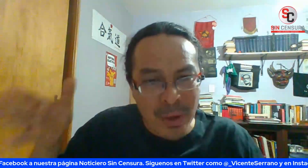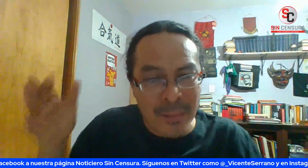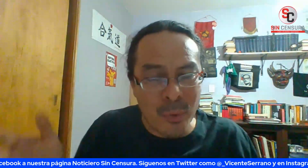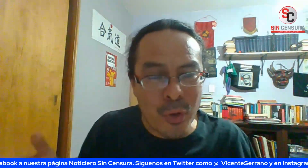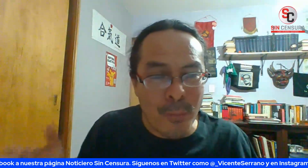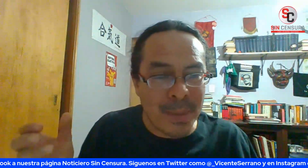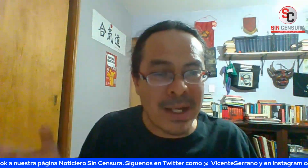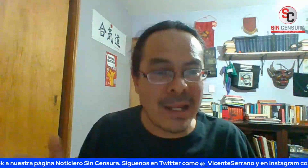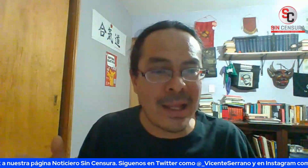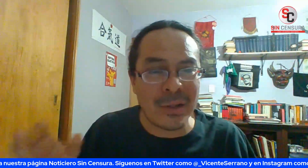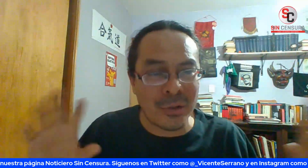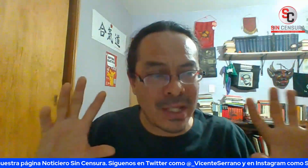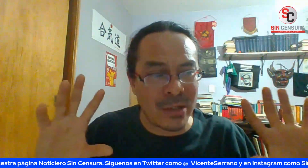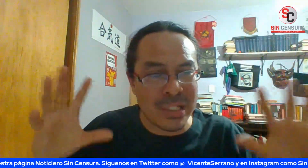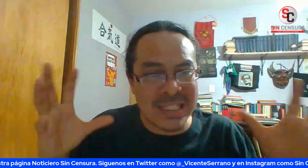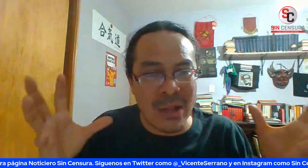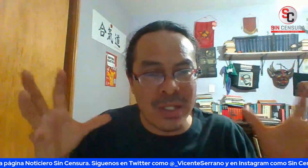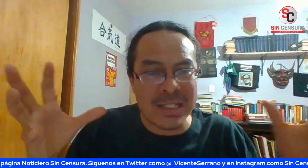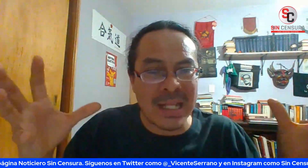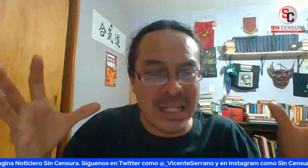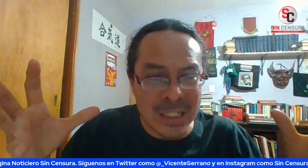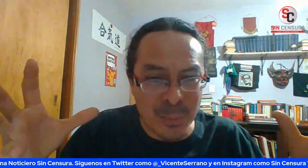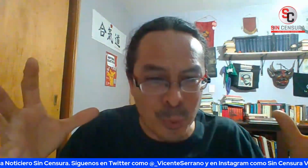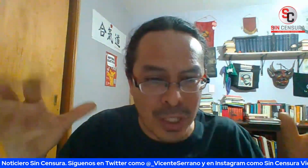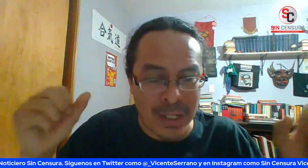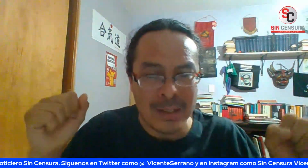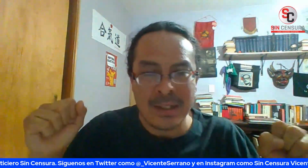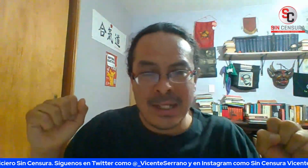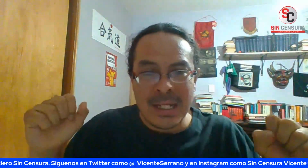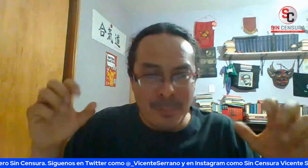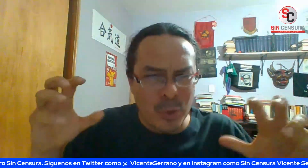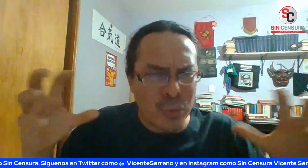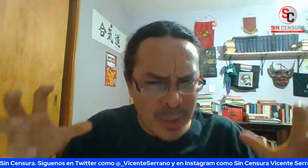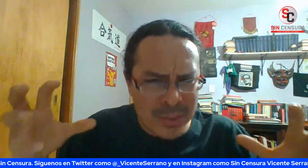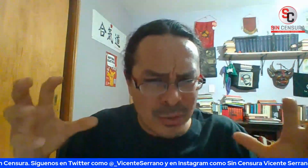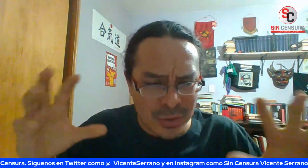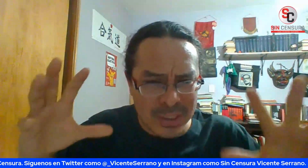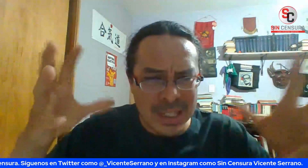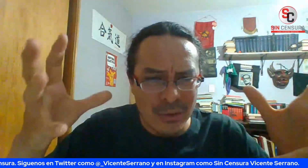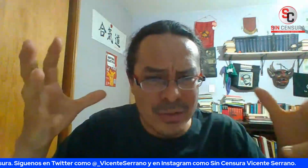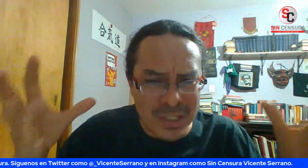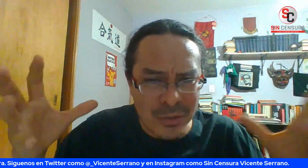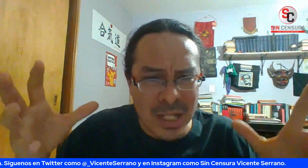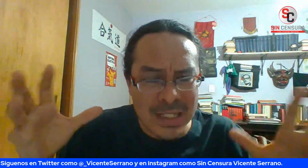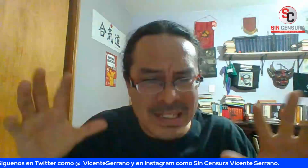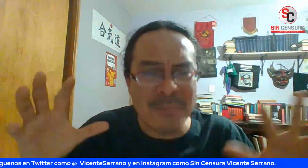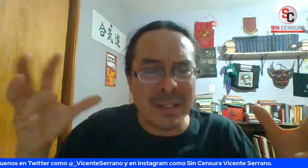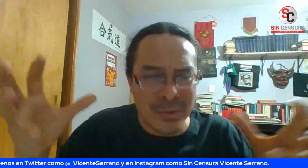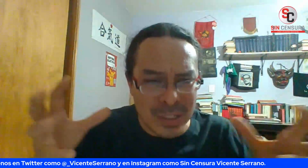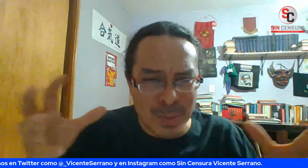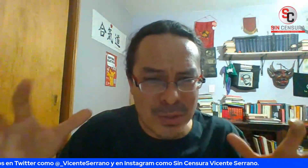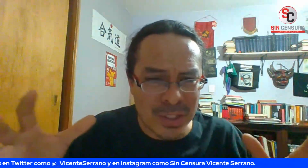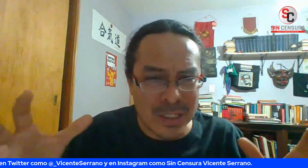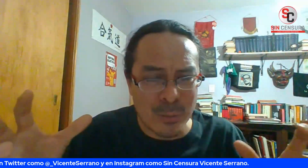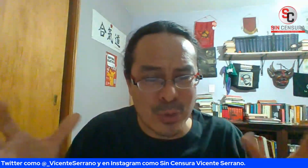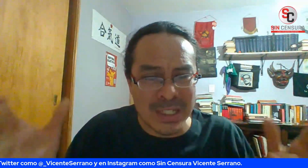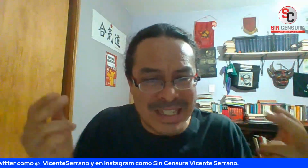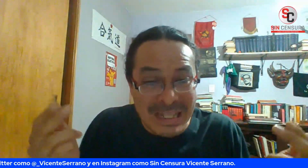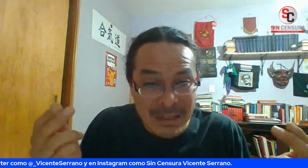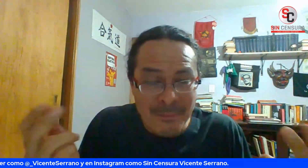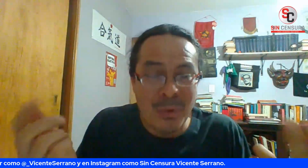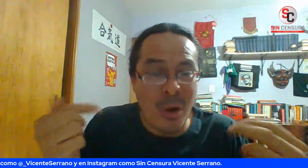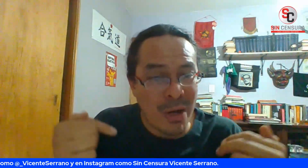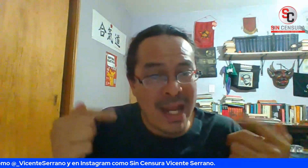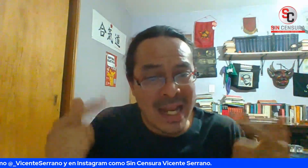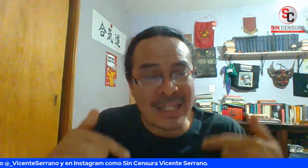una época muy complicada en donde los estados están en disputa. Por supuesto, los estados nacionales siempre son espacios en disputa,